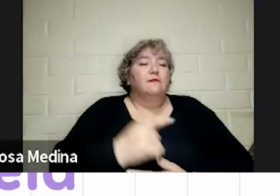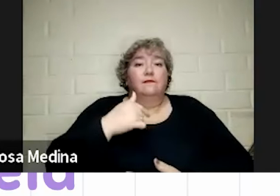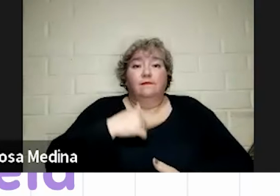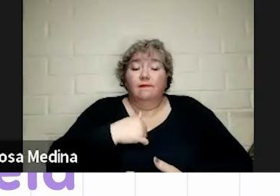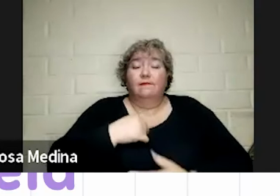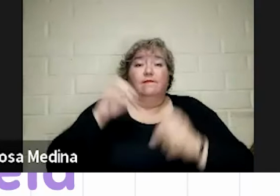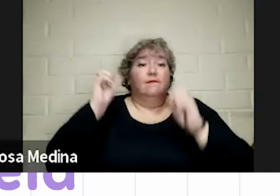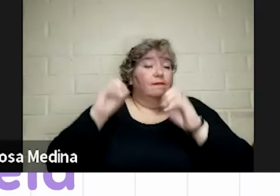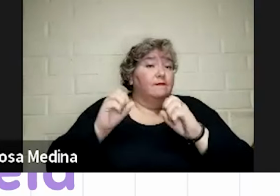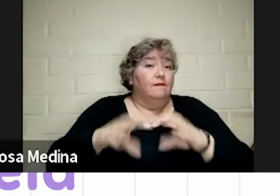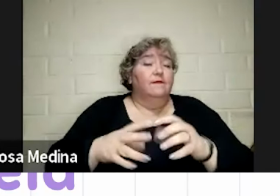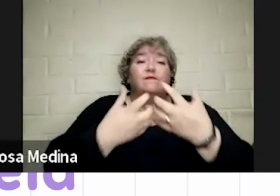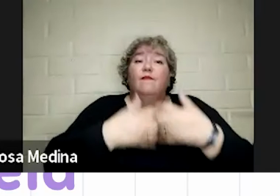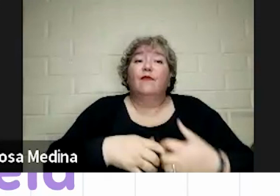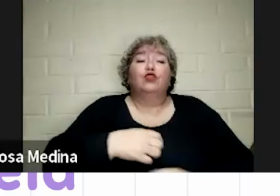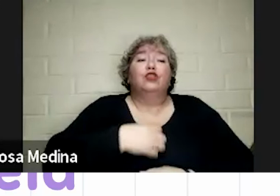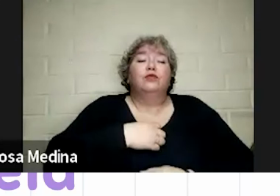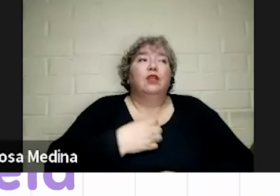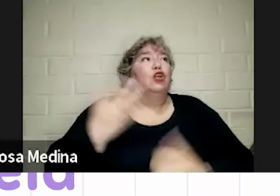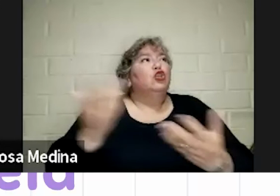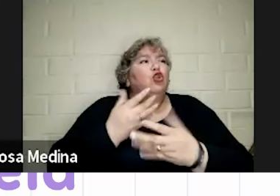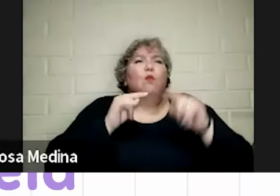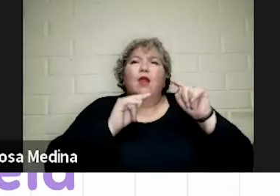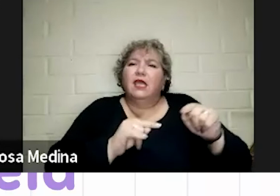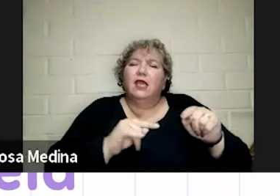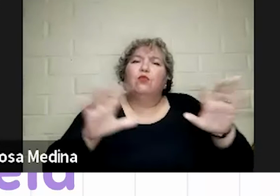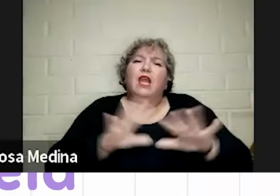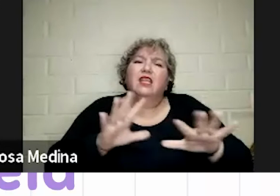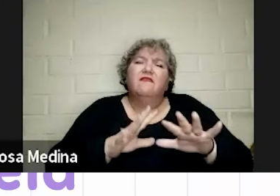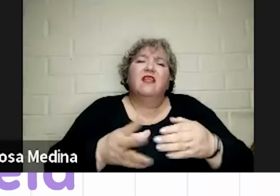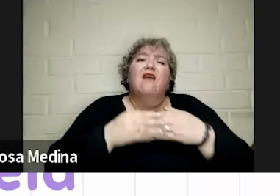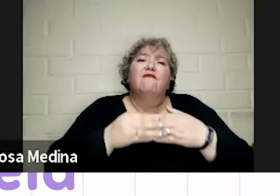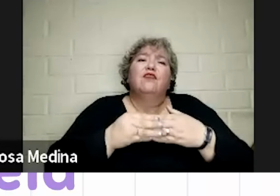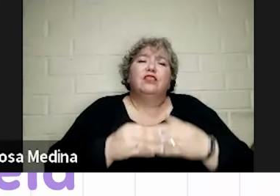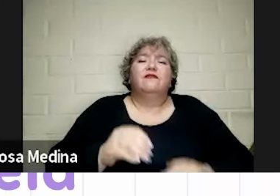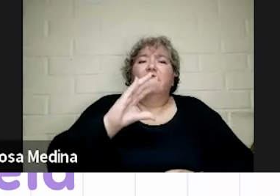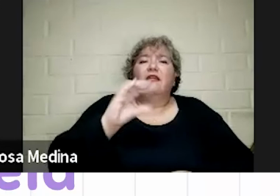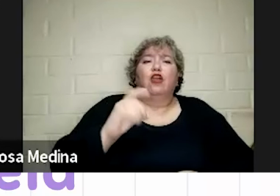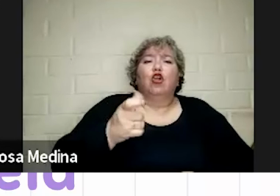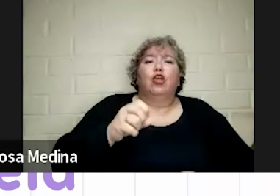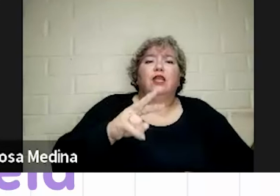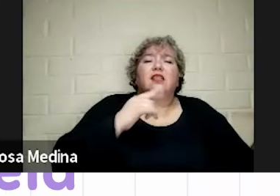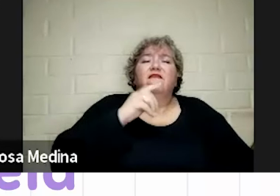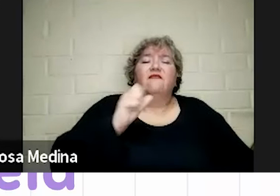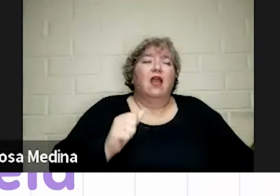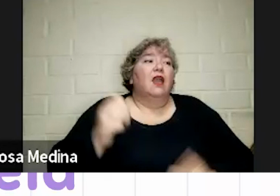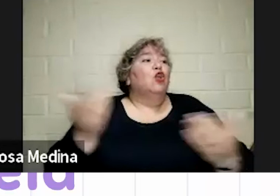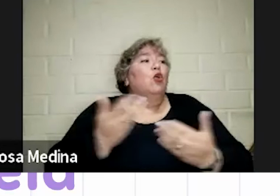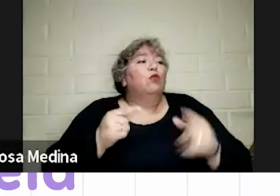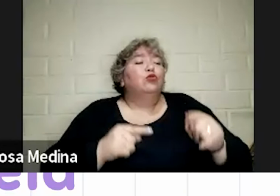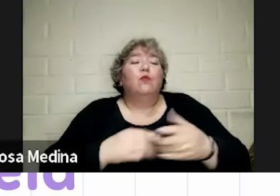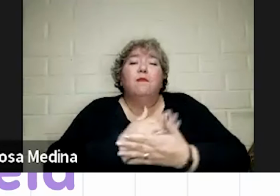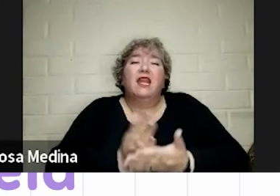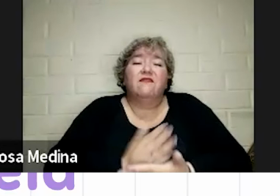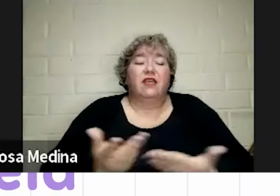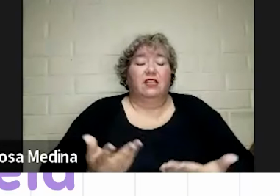las funciones ejecutivas? ¿Cómo ocupaste aquí en esta actividad la flexibilidad cognitiva? ¿Cómo ocupaste en esta otra actividad la planificación?